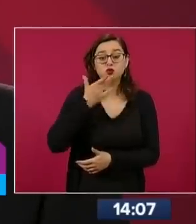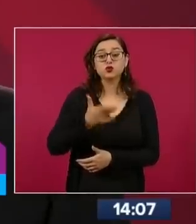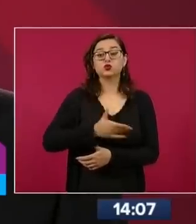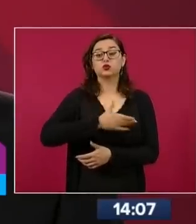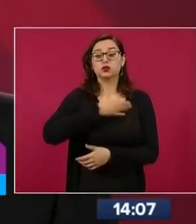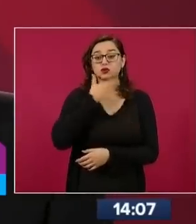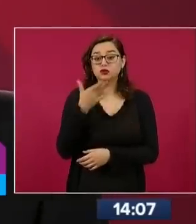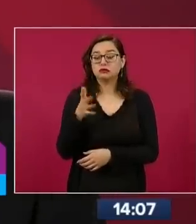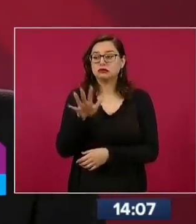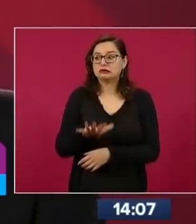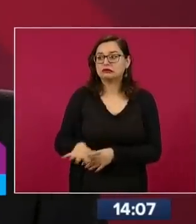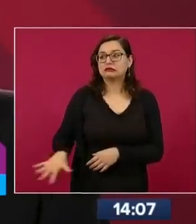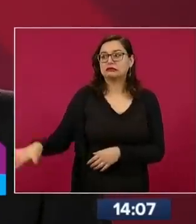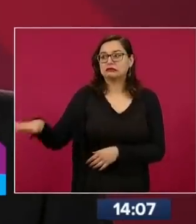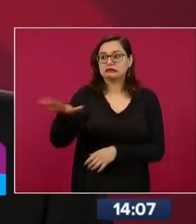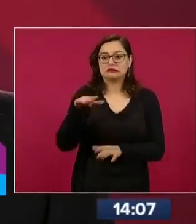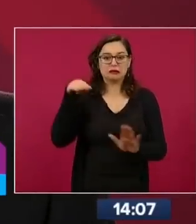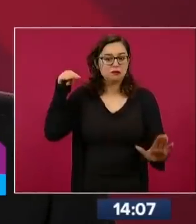dejó